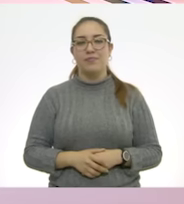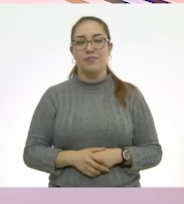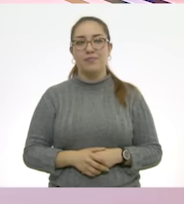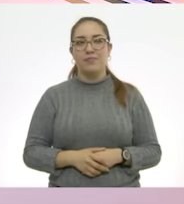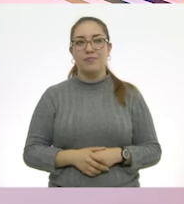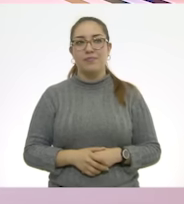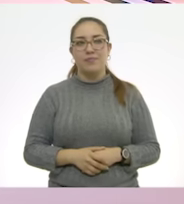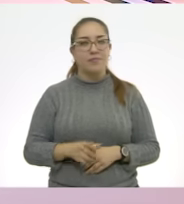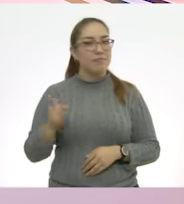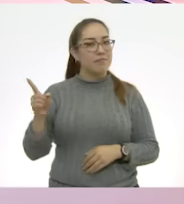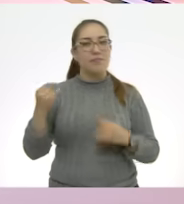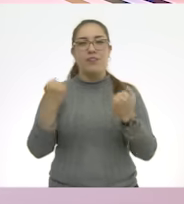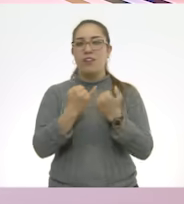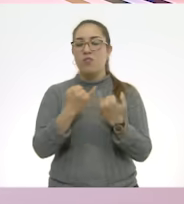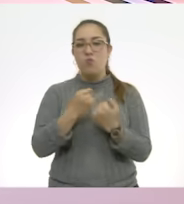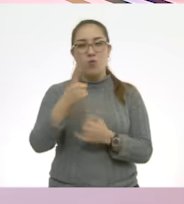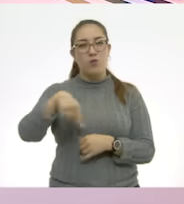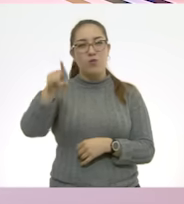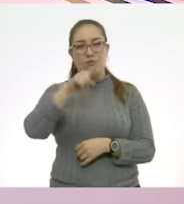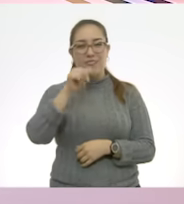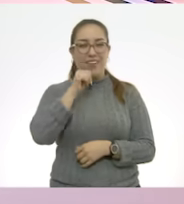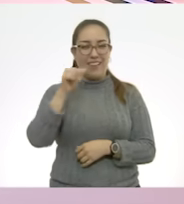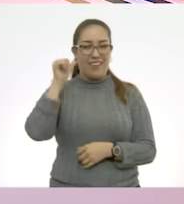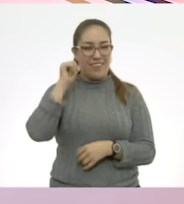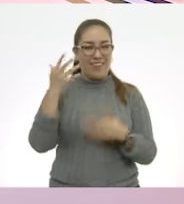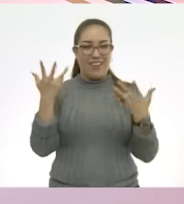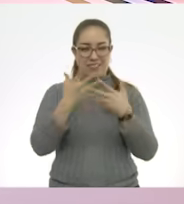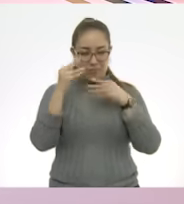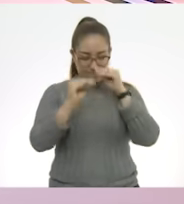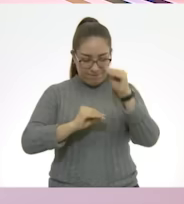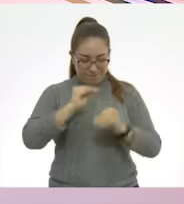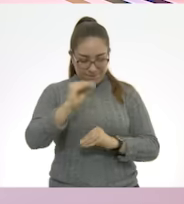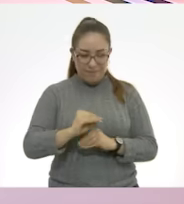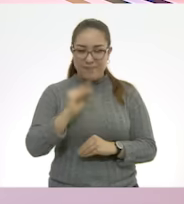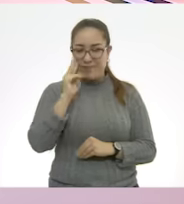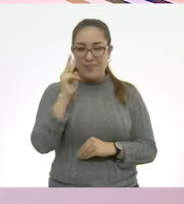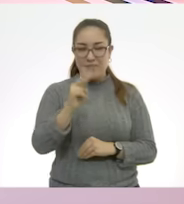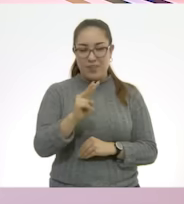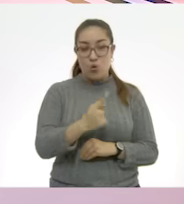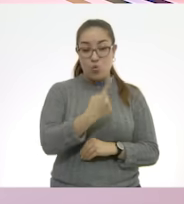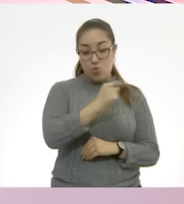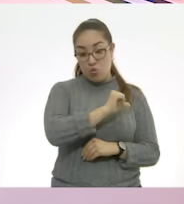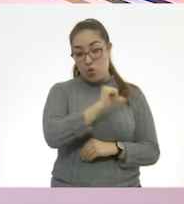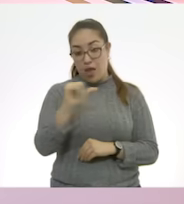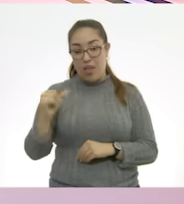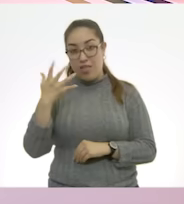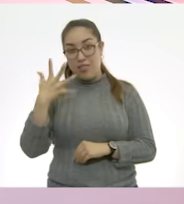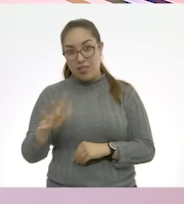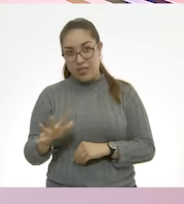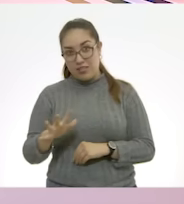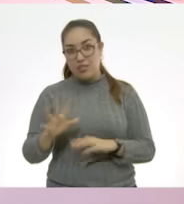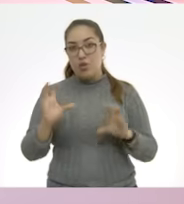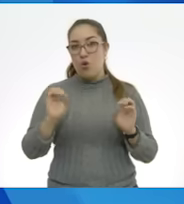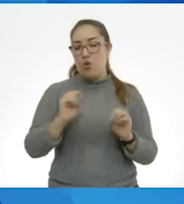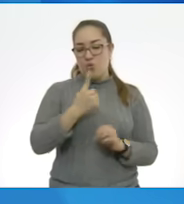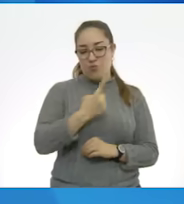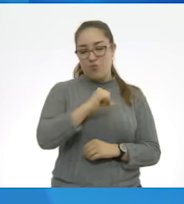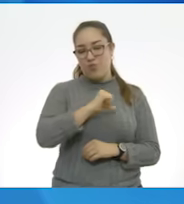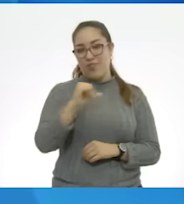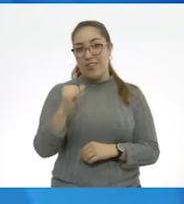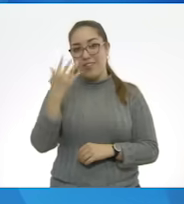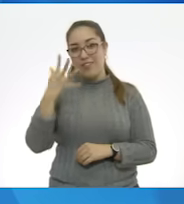Es la misma tabla que estuvimos trabajando el día de ayer, en la cual veíamos del 1 al 10 de un lado y del 1 al 10 arriba.